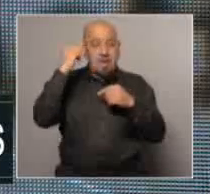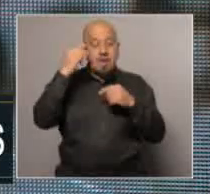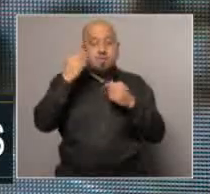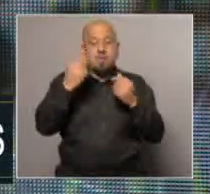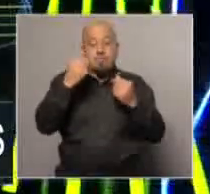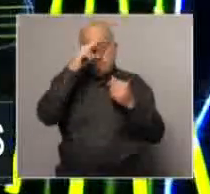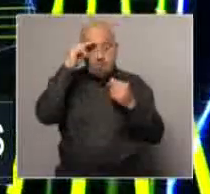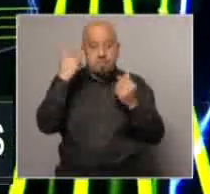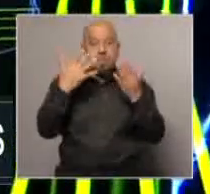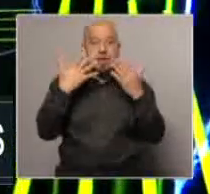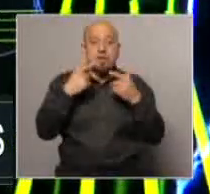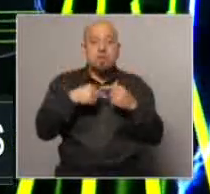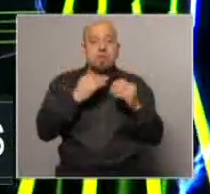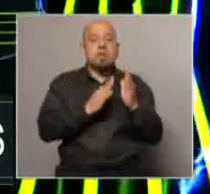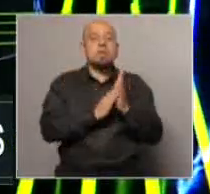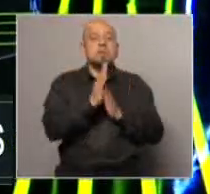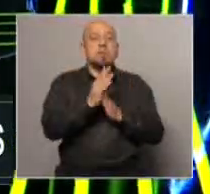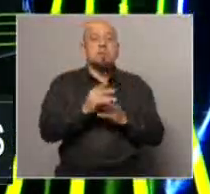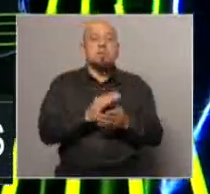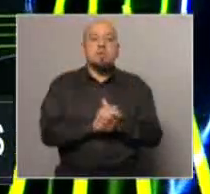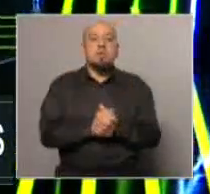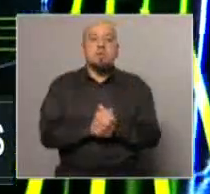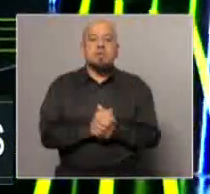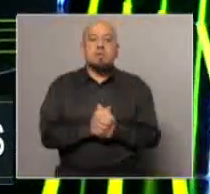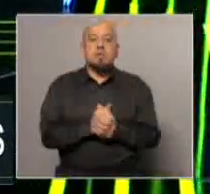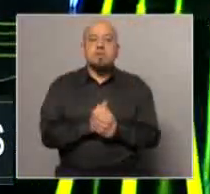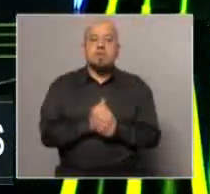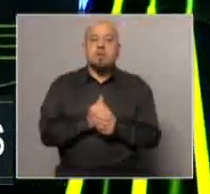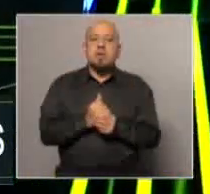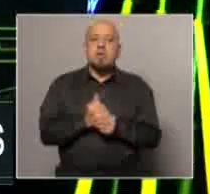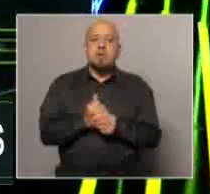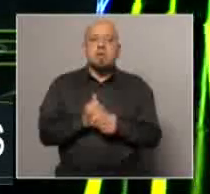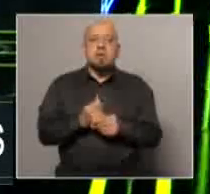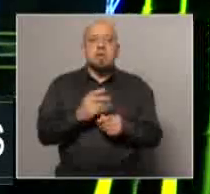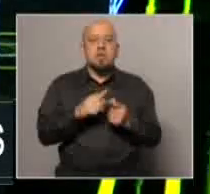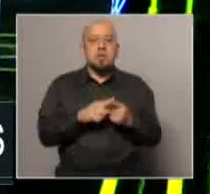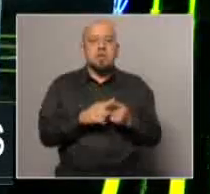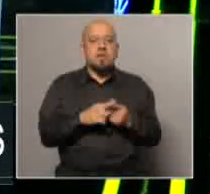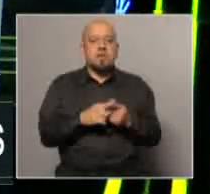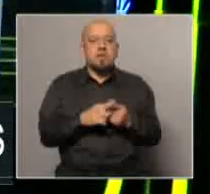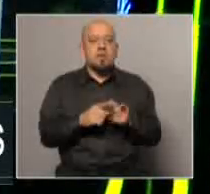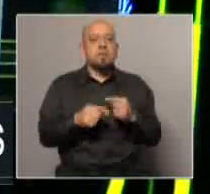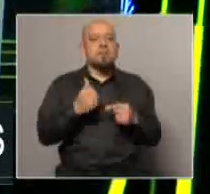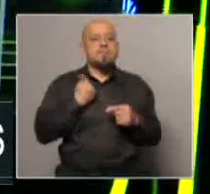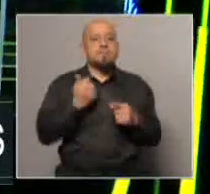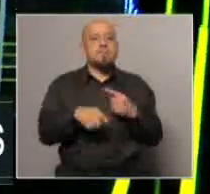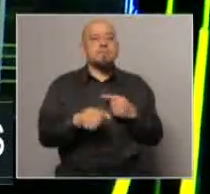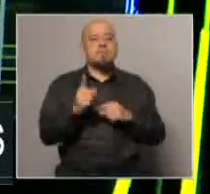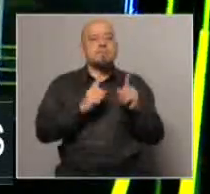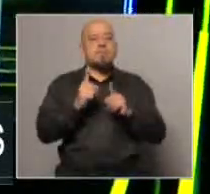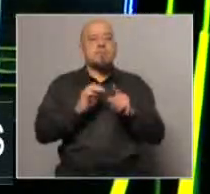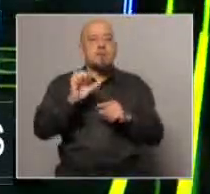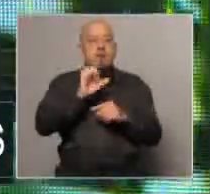Pero hay varias limitantes. Entonces. El otro tema es que... Perdona, y hay, sí. Porque ya aprovecho para mencionarlo. Algunas